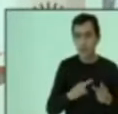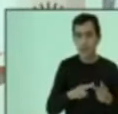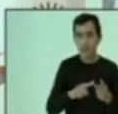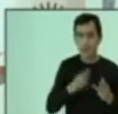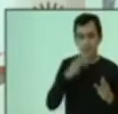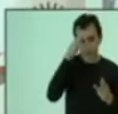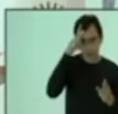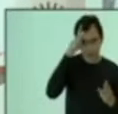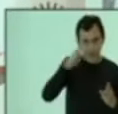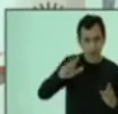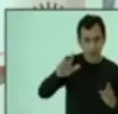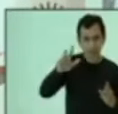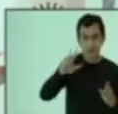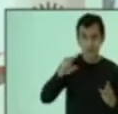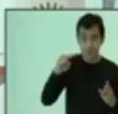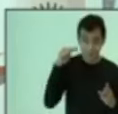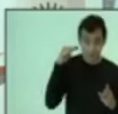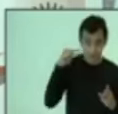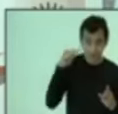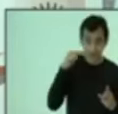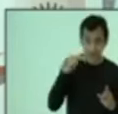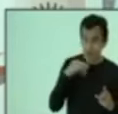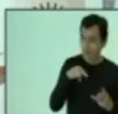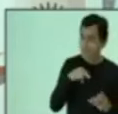Veracruz todavía no sufre